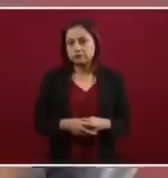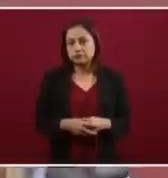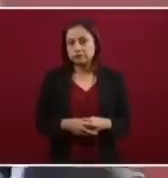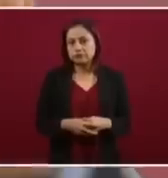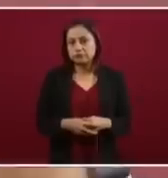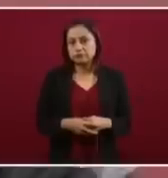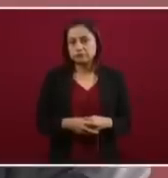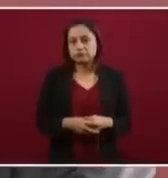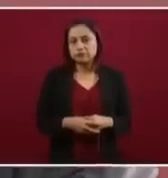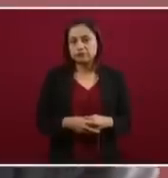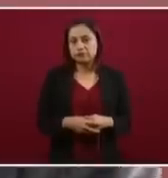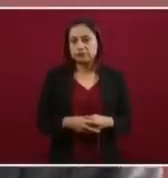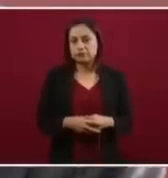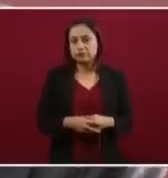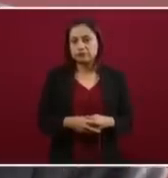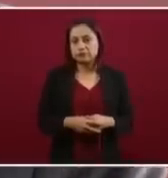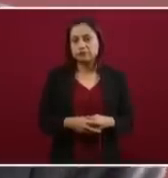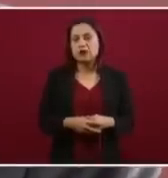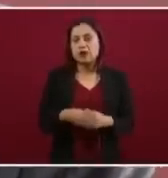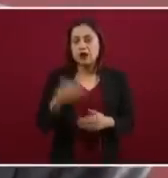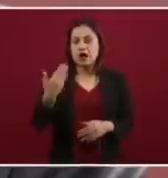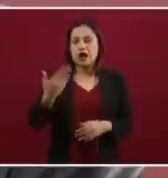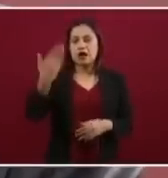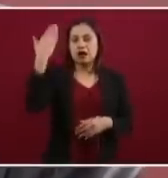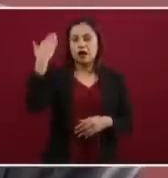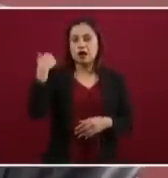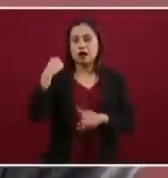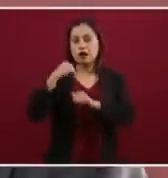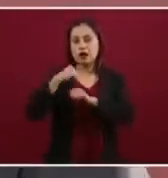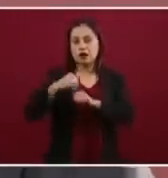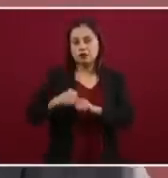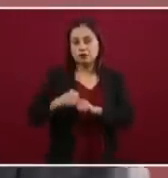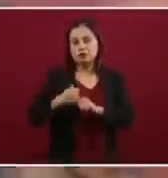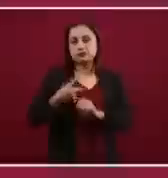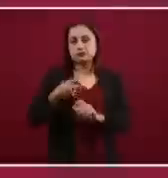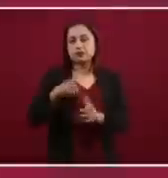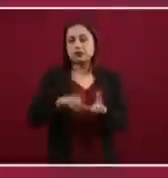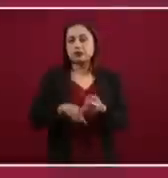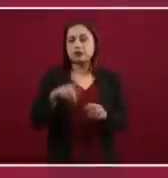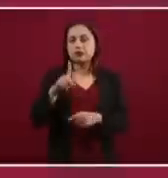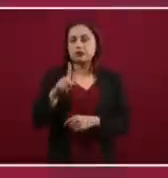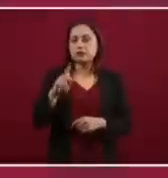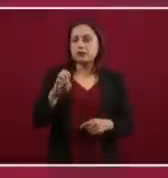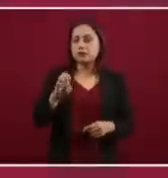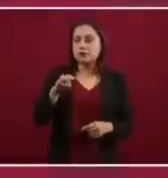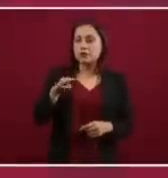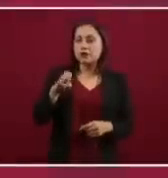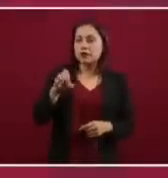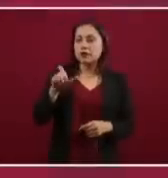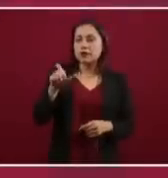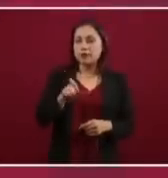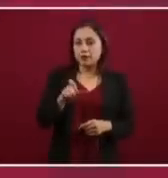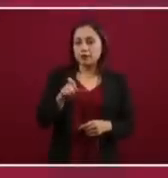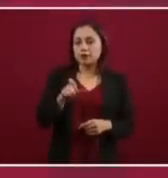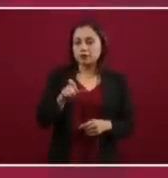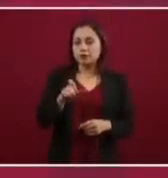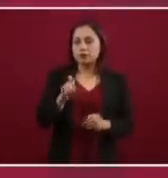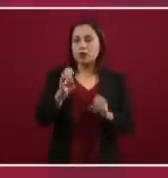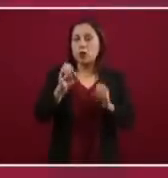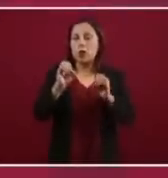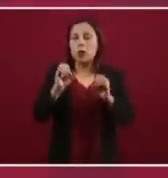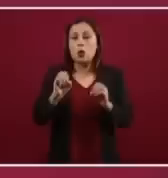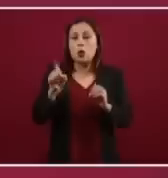quien estaba en Pemex o iba a ocupar la dirección de